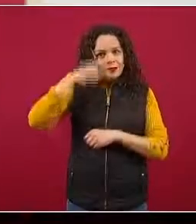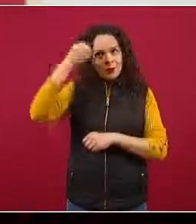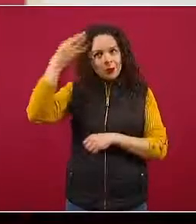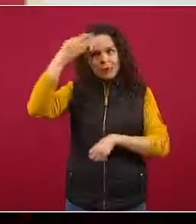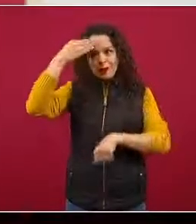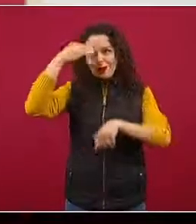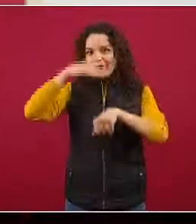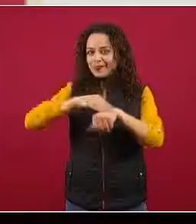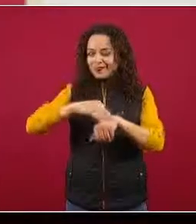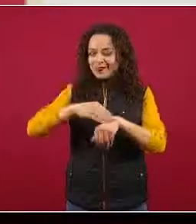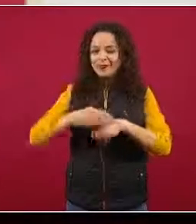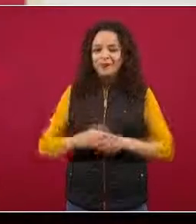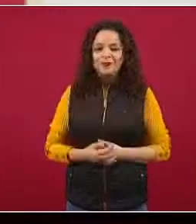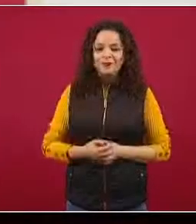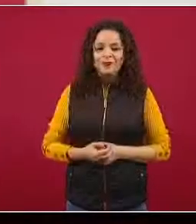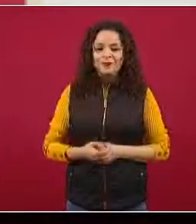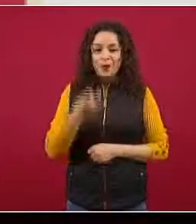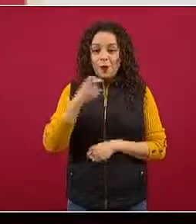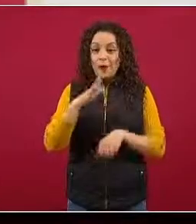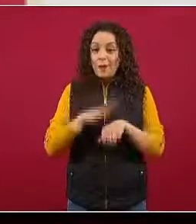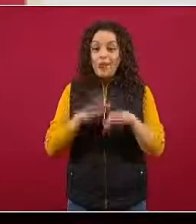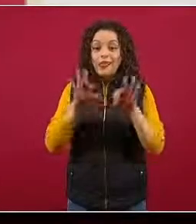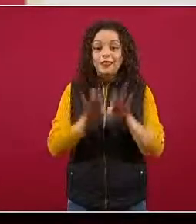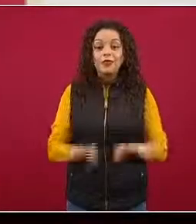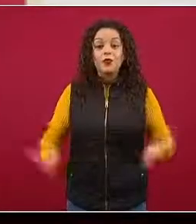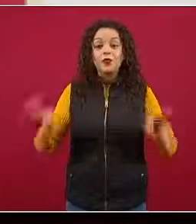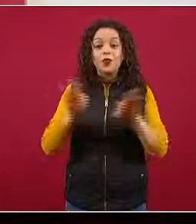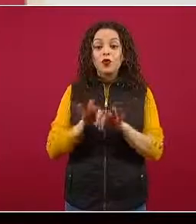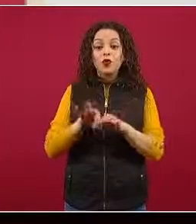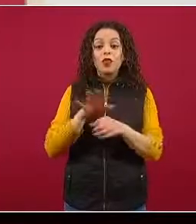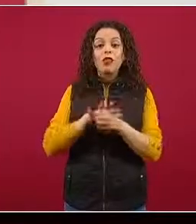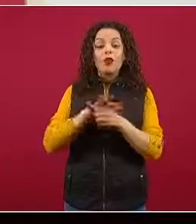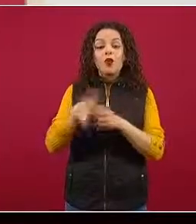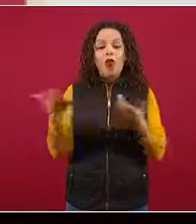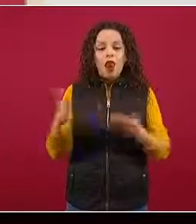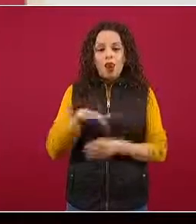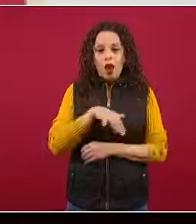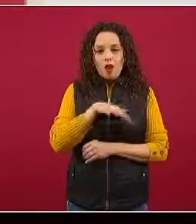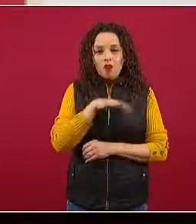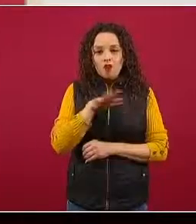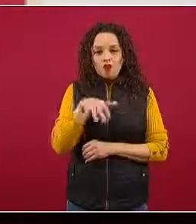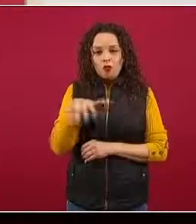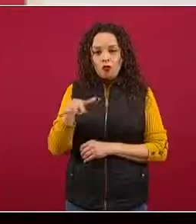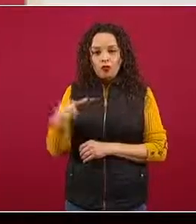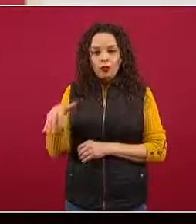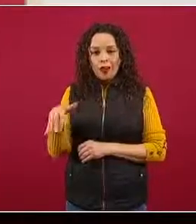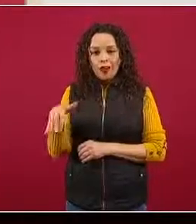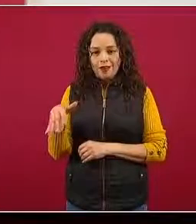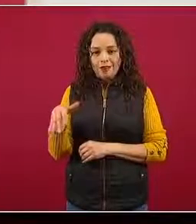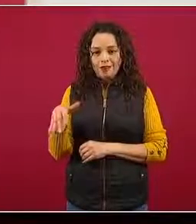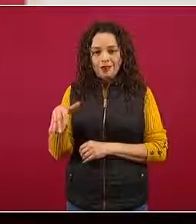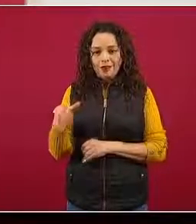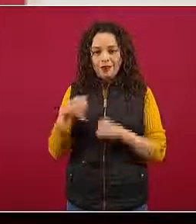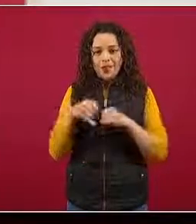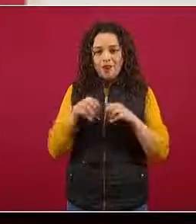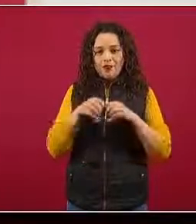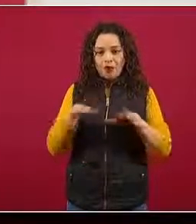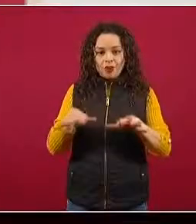y por eso lo más importante es buscar las fuentes.